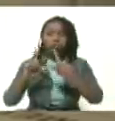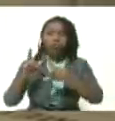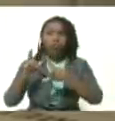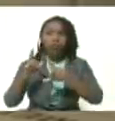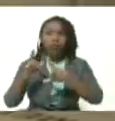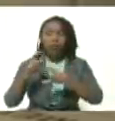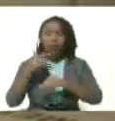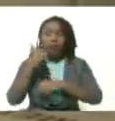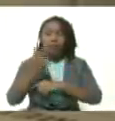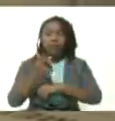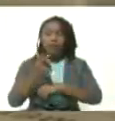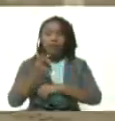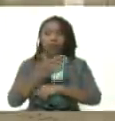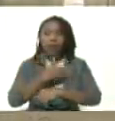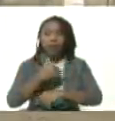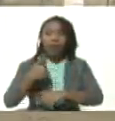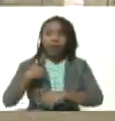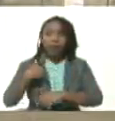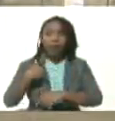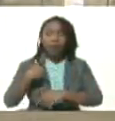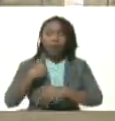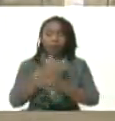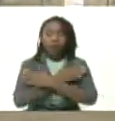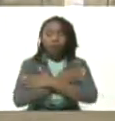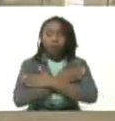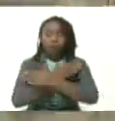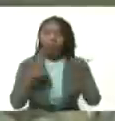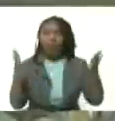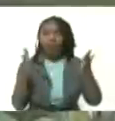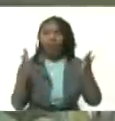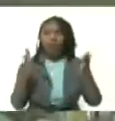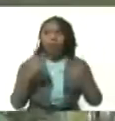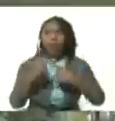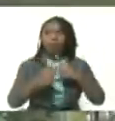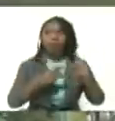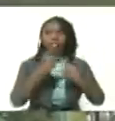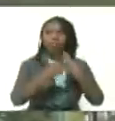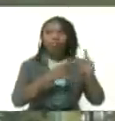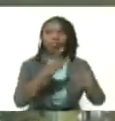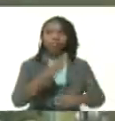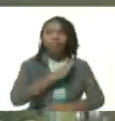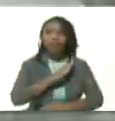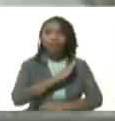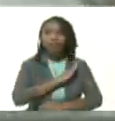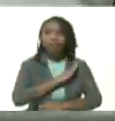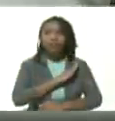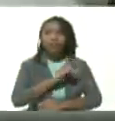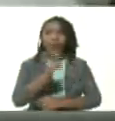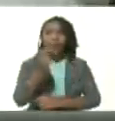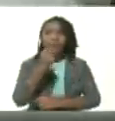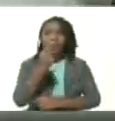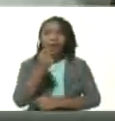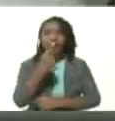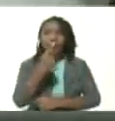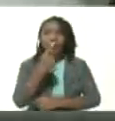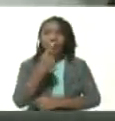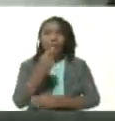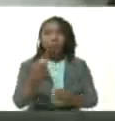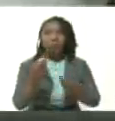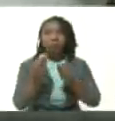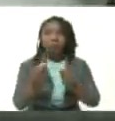deseamos es colaborar, seguir produciendo y tener los medicamentos